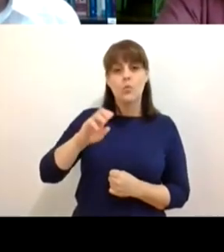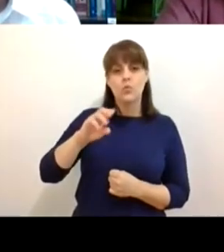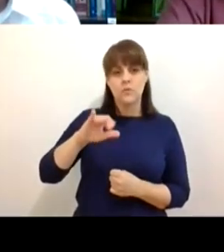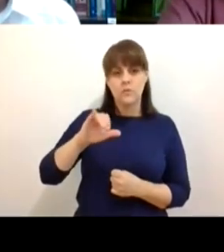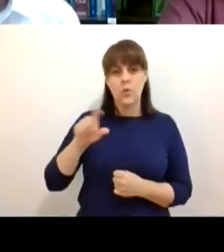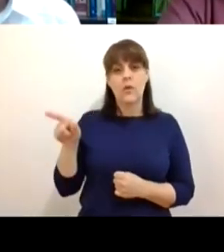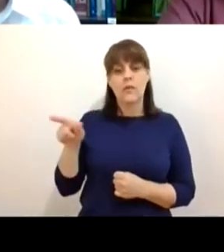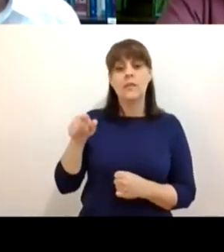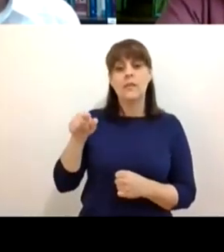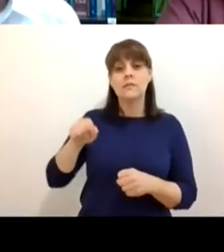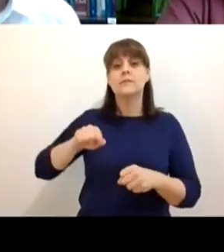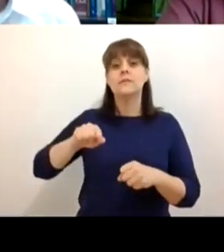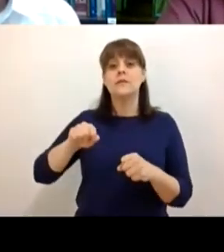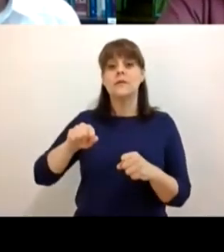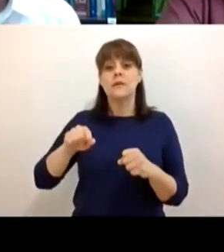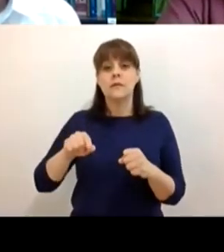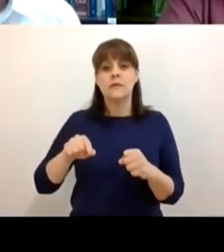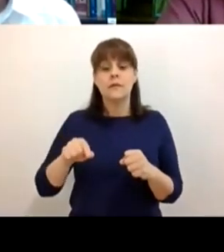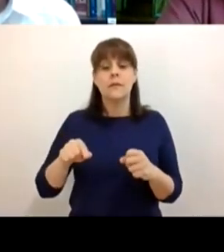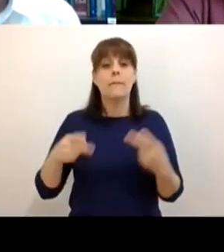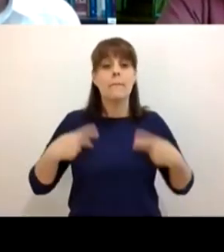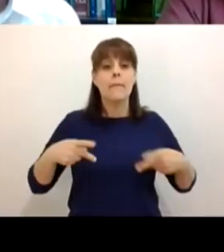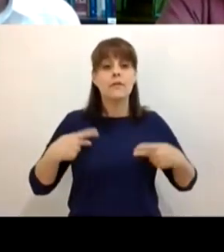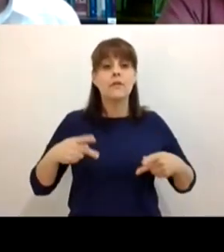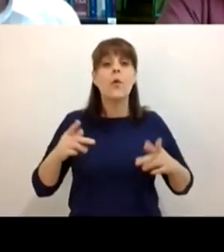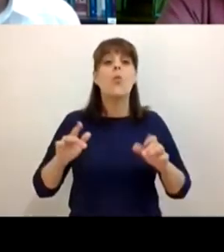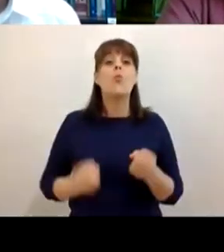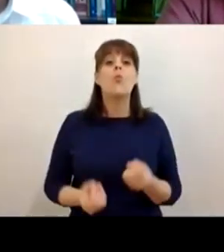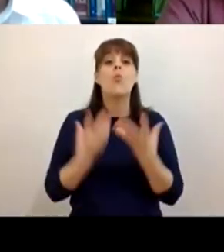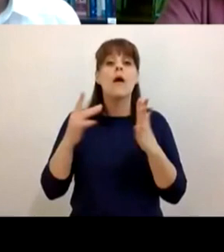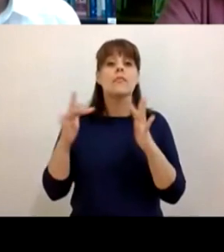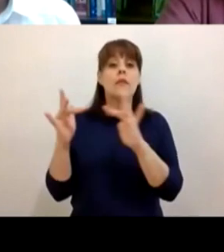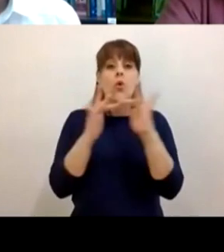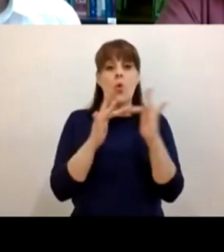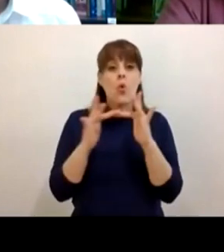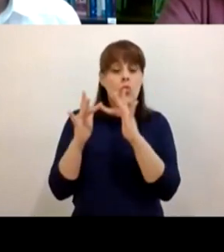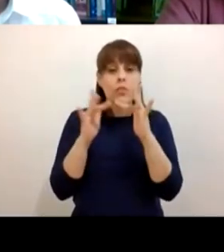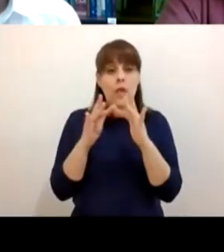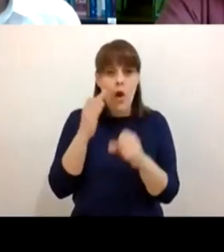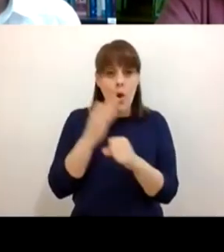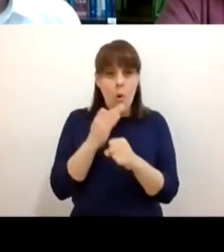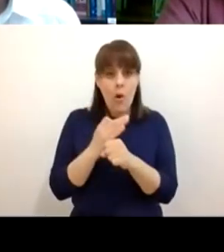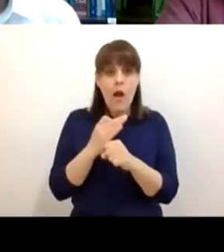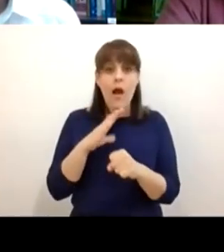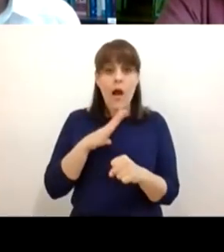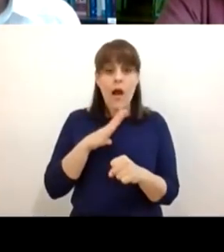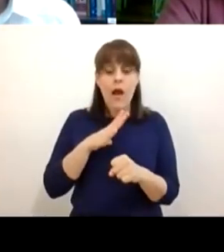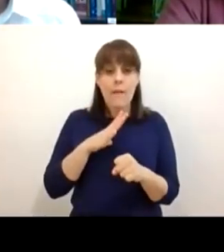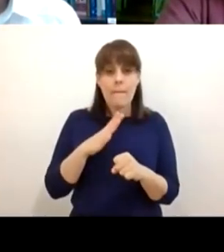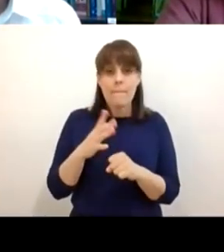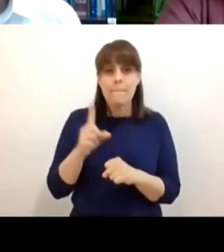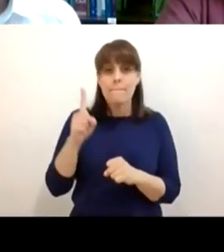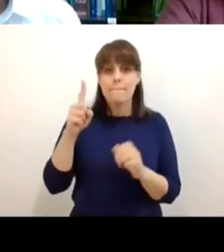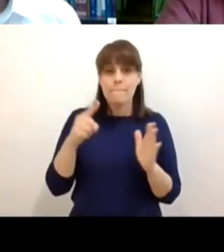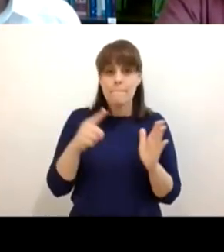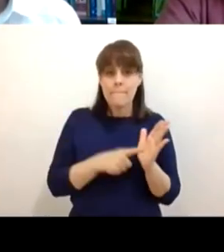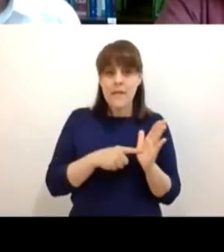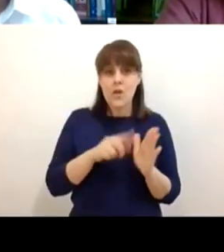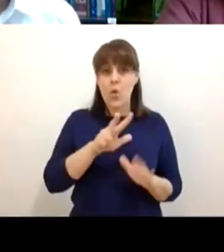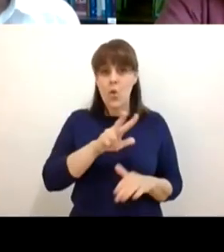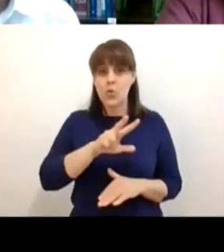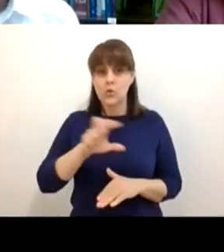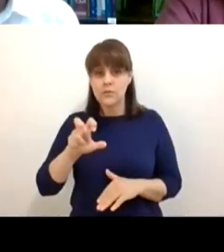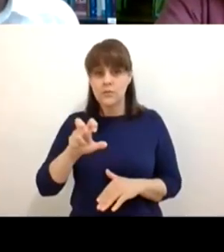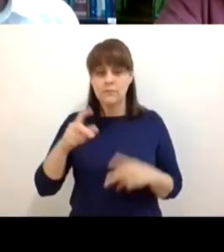la cifra de seguidores por Facebook y por Zoom que tenemos ahorita, que asciende a más de 1,800,